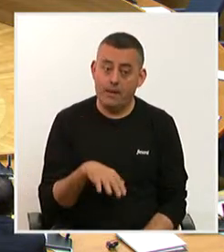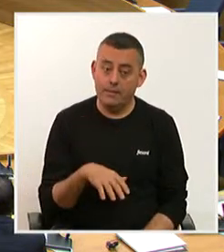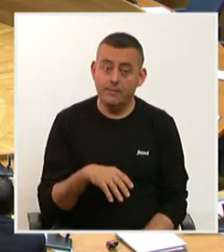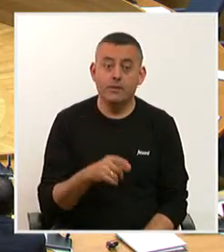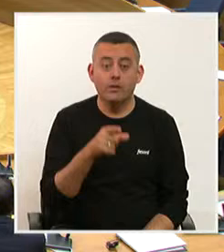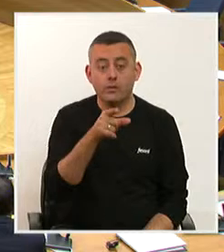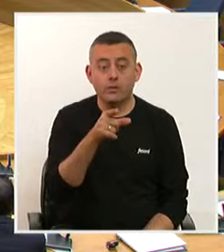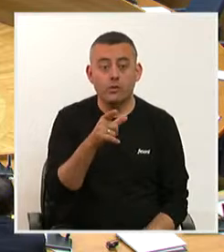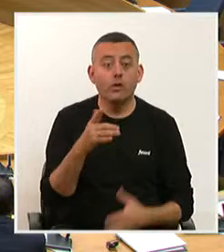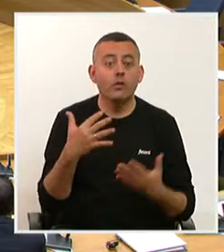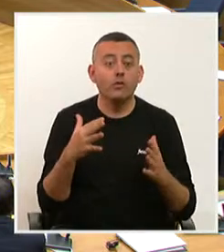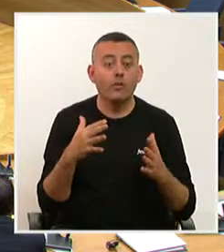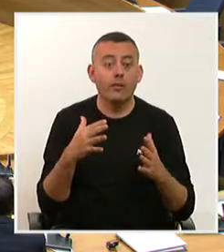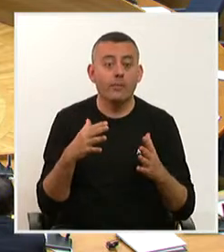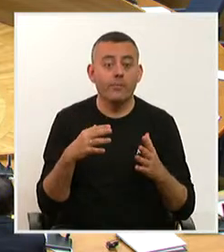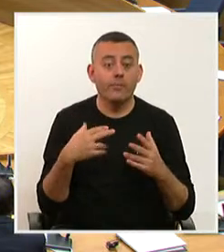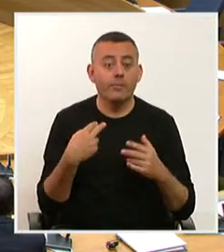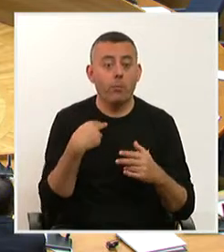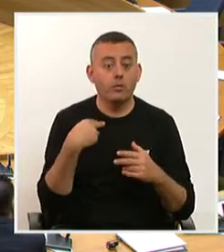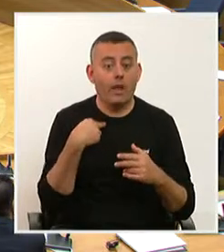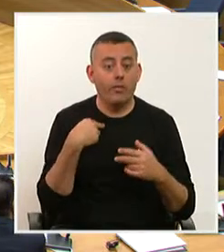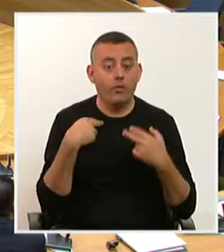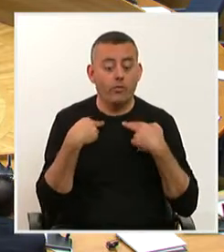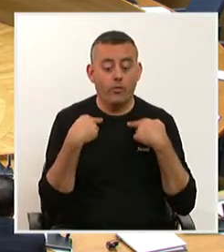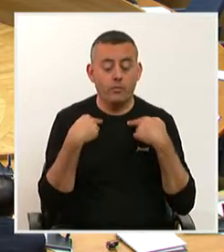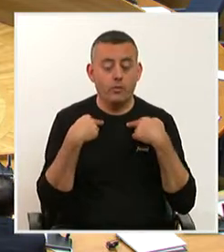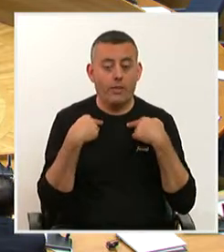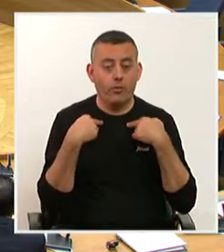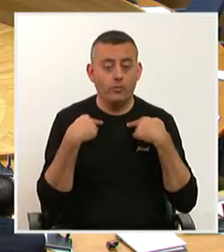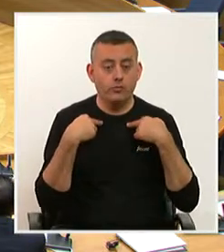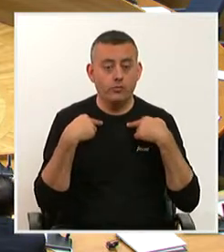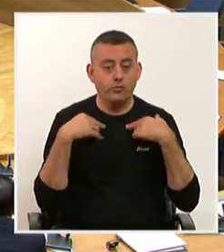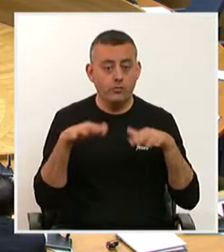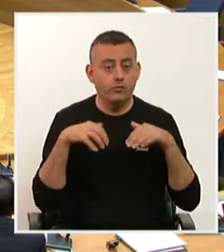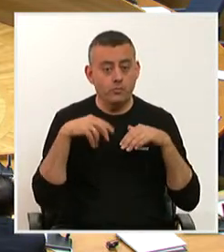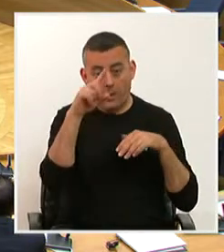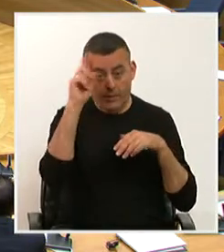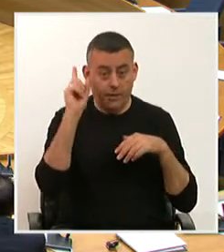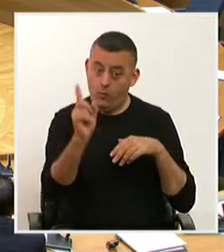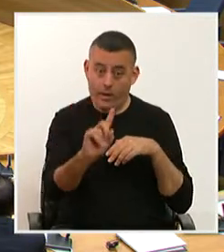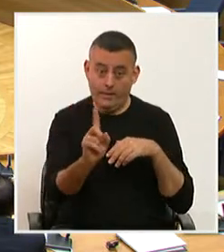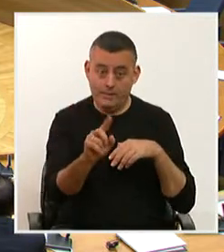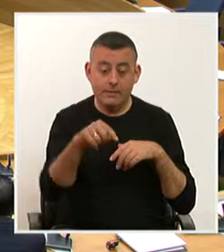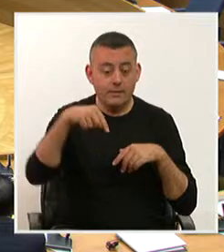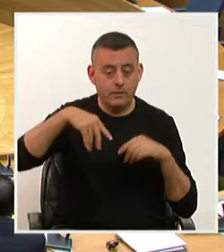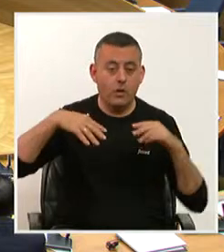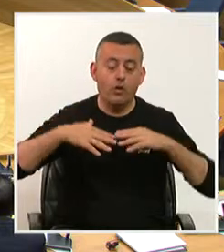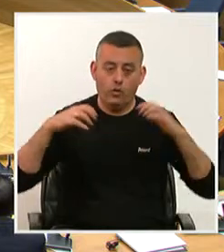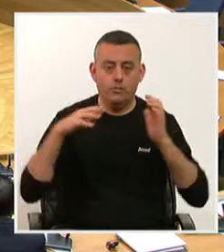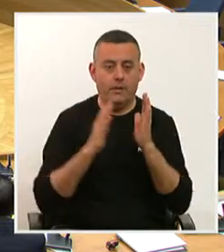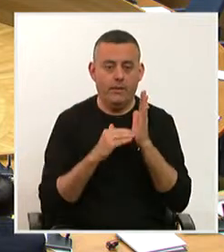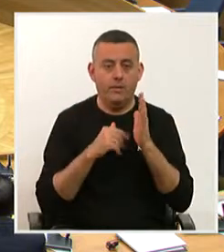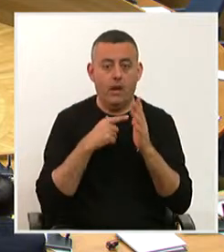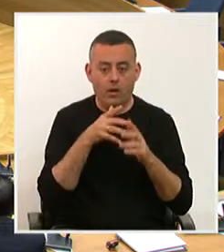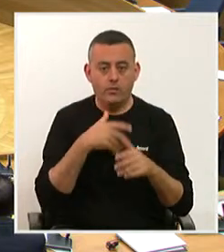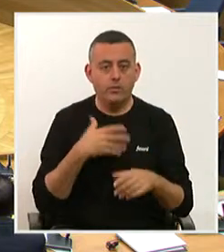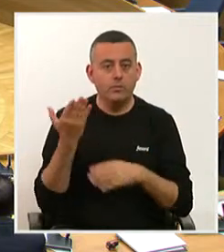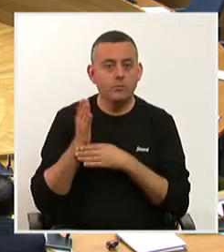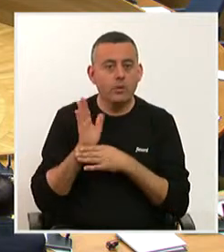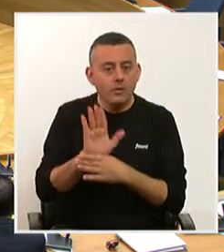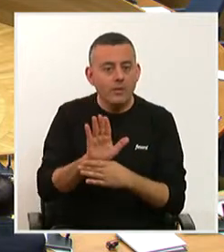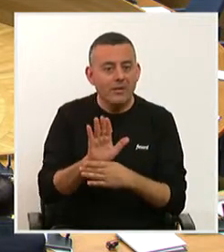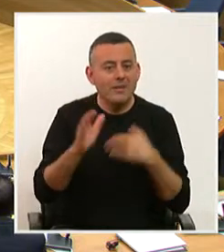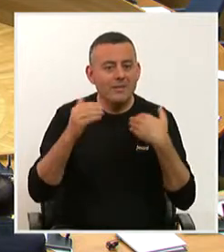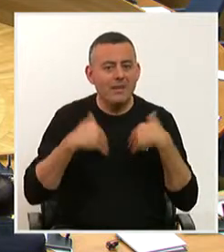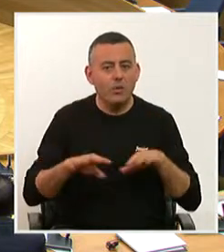diputados están les cors valencianes per tía que la primera proposta que Porta este de després de mesos de